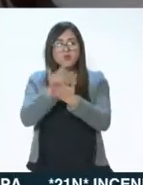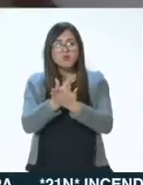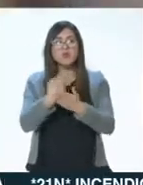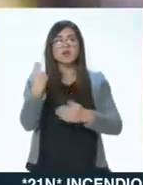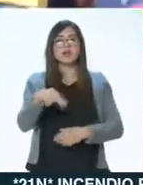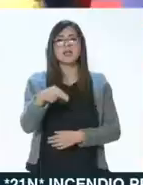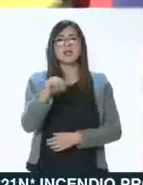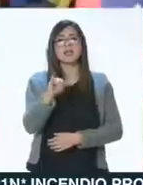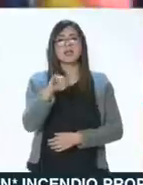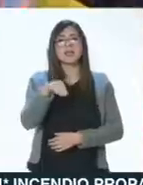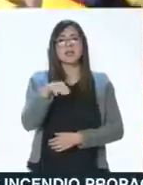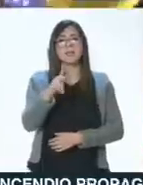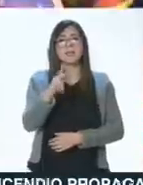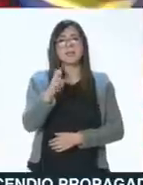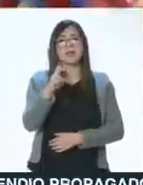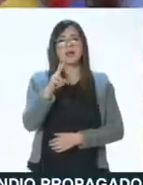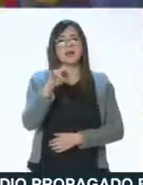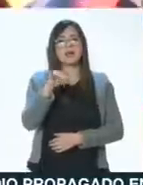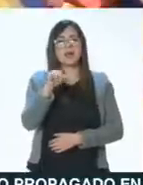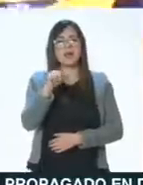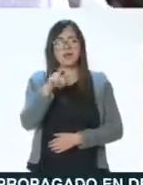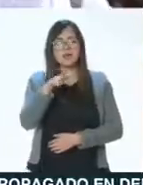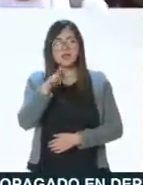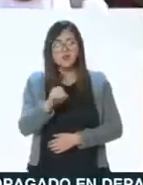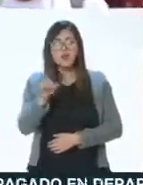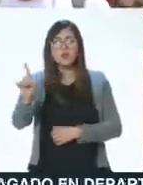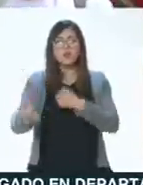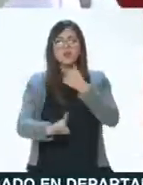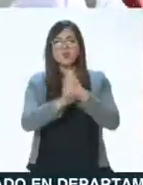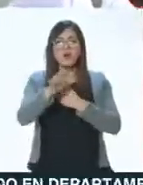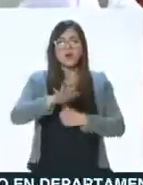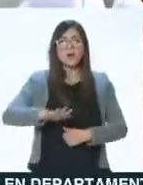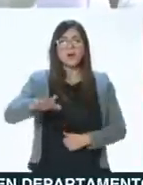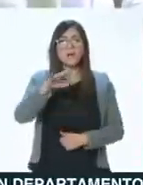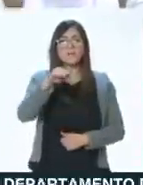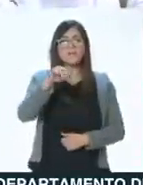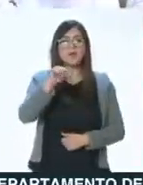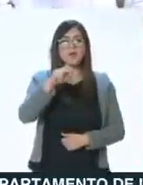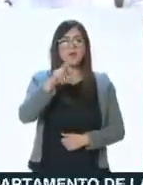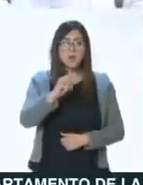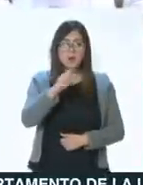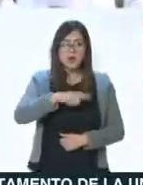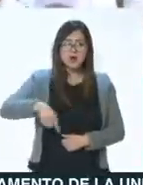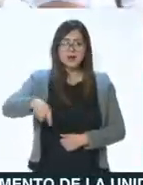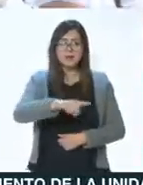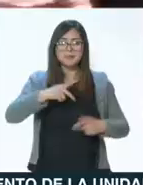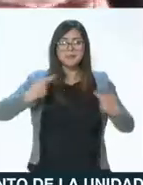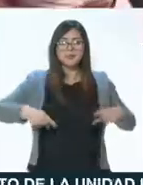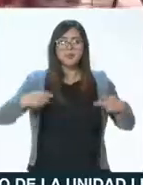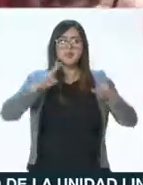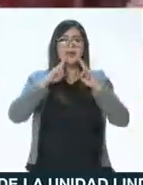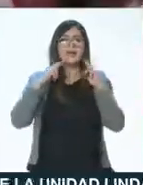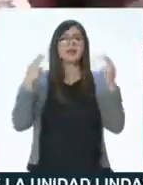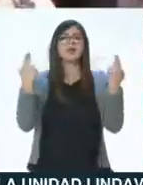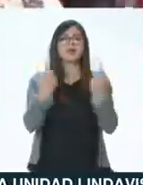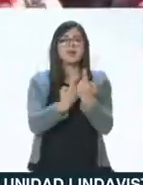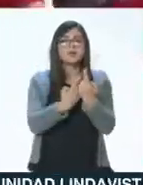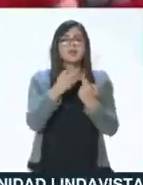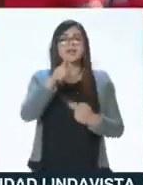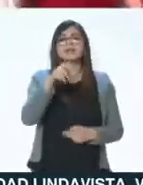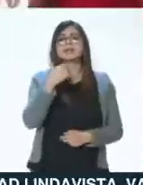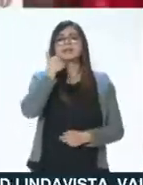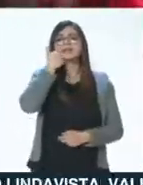imperialismo y los gobiernos de derecha contra el régimen de Maduro, los partidos aquí reunidos le damos clara y abierto